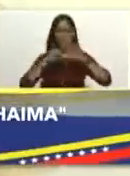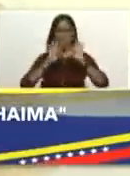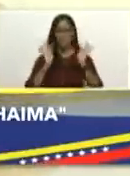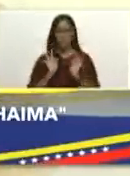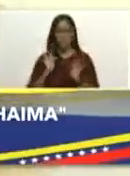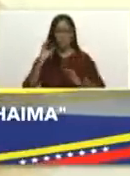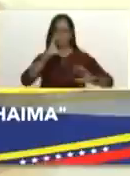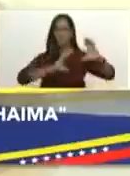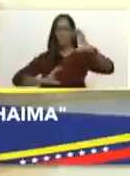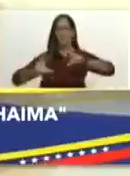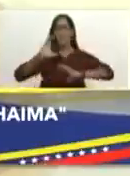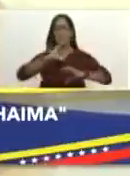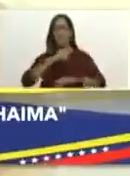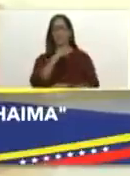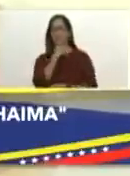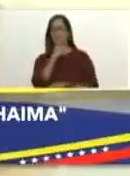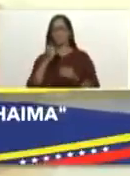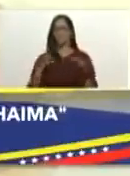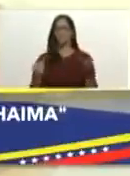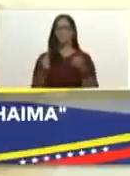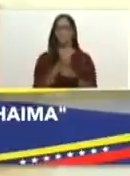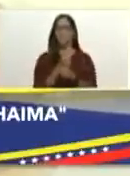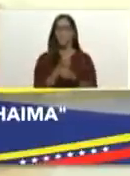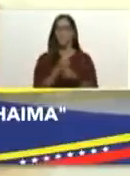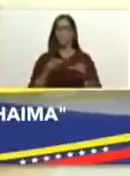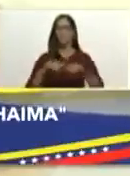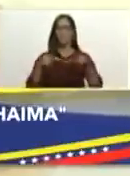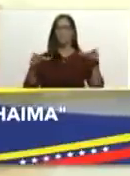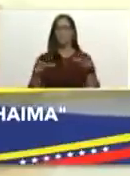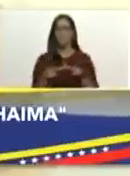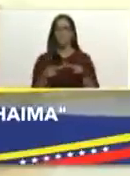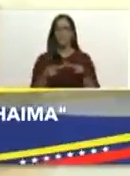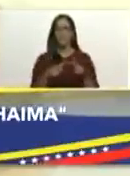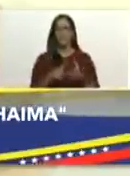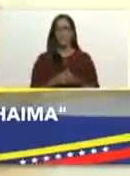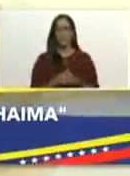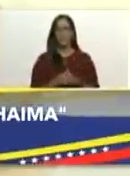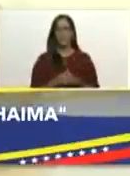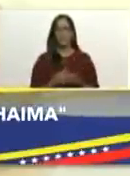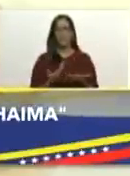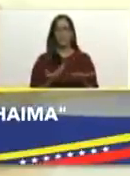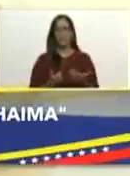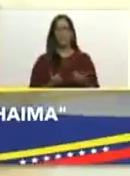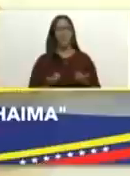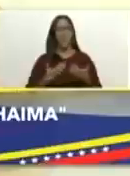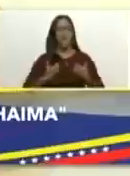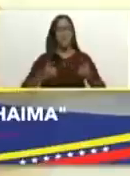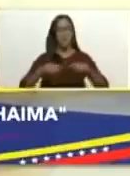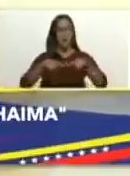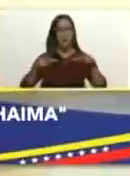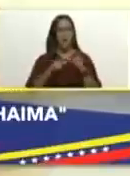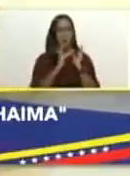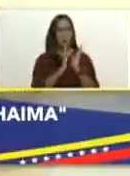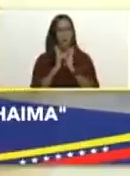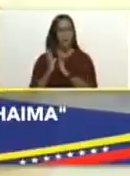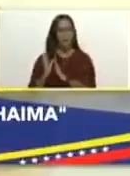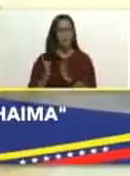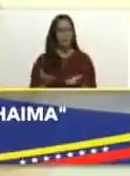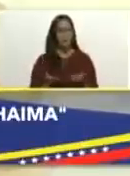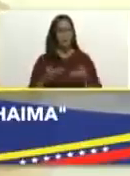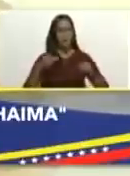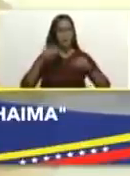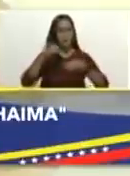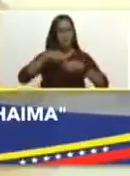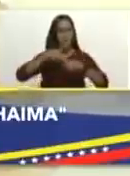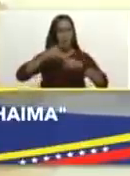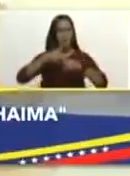científica, redescubrió la faja, reposicionó la faja, organizó la faja y